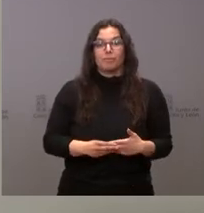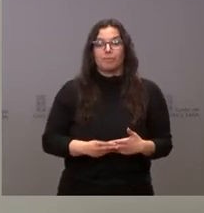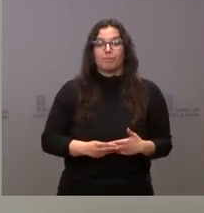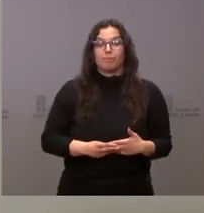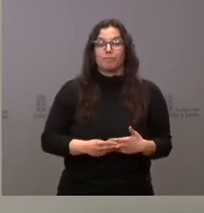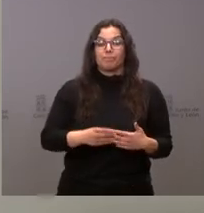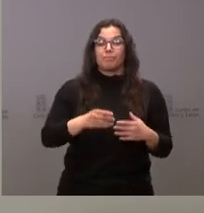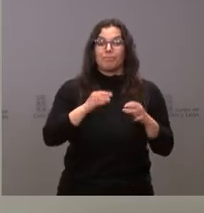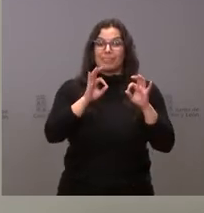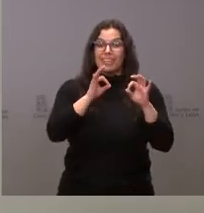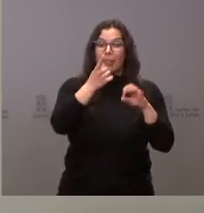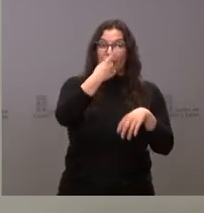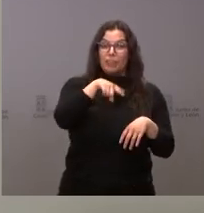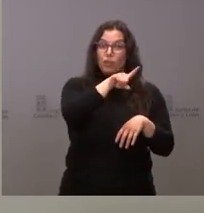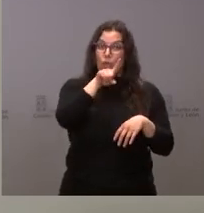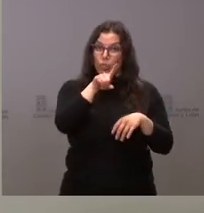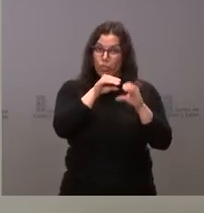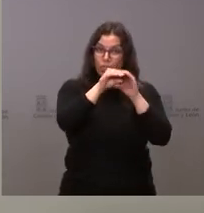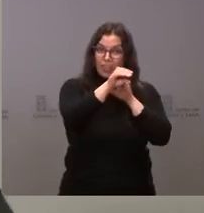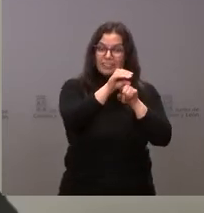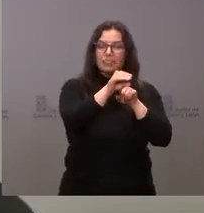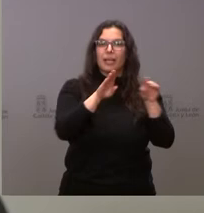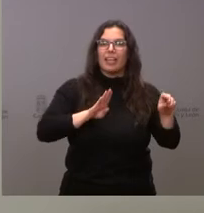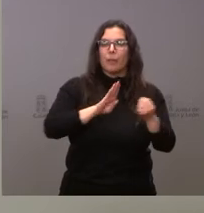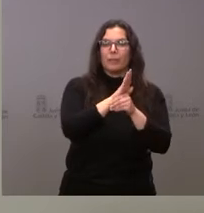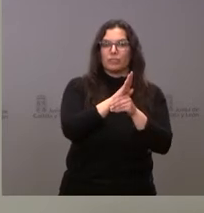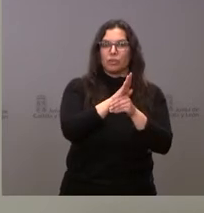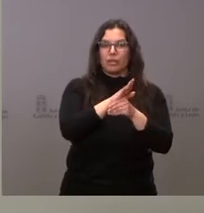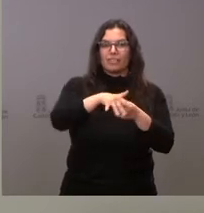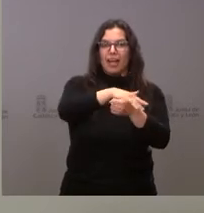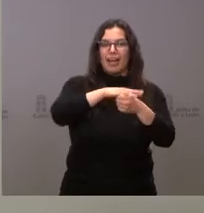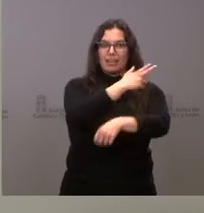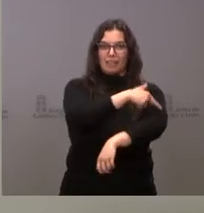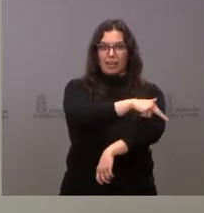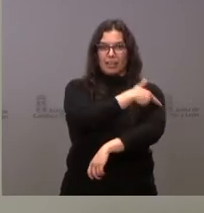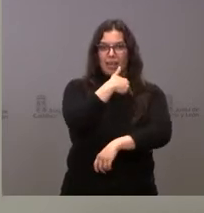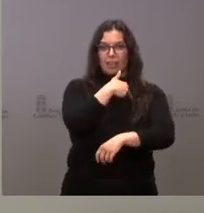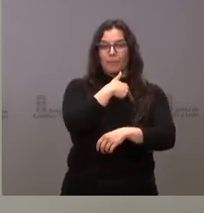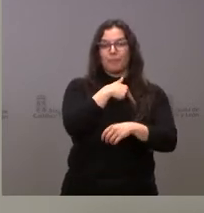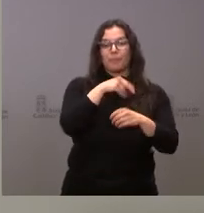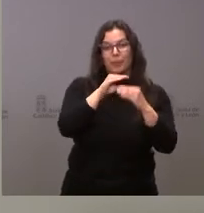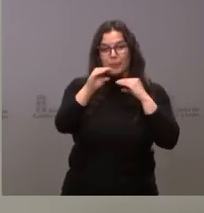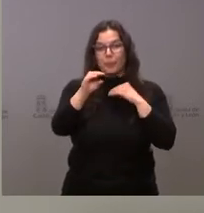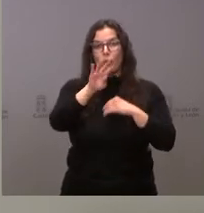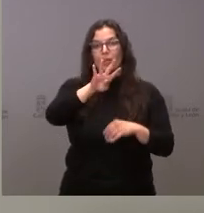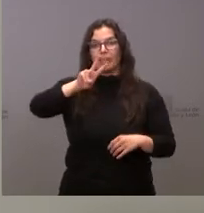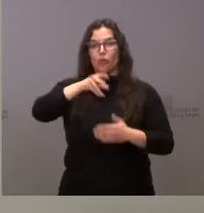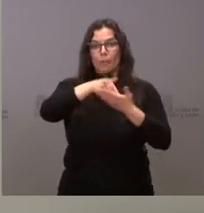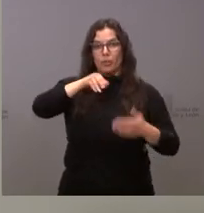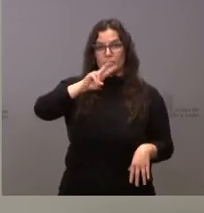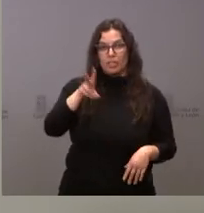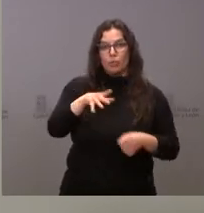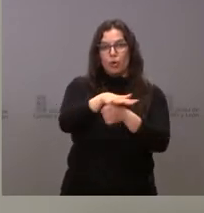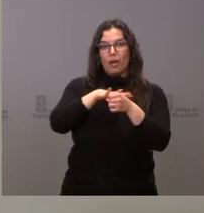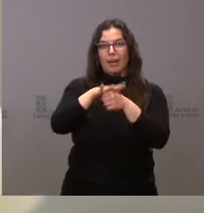111 millones de euros corresponden a inversiones en el área sanitaria 42 millones de euros al área